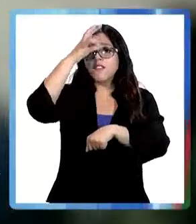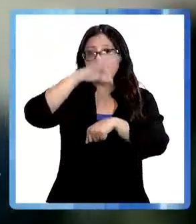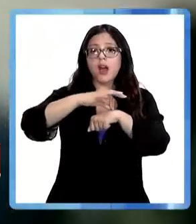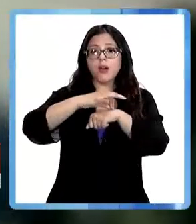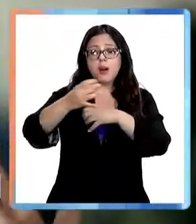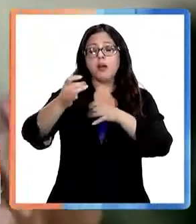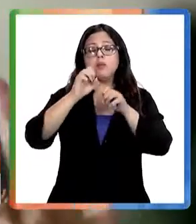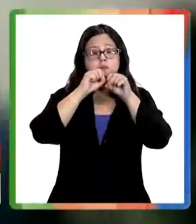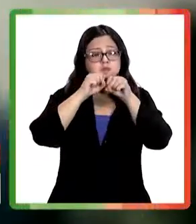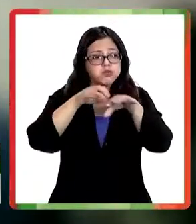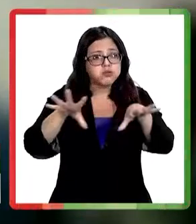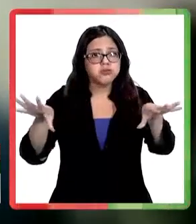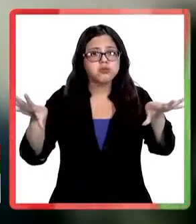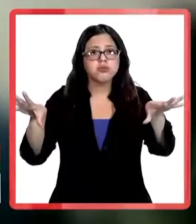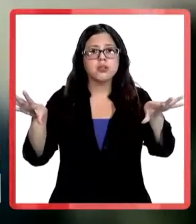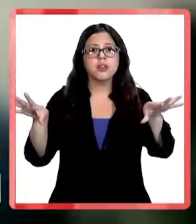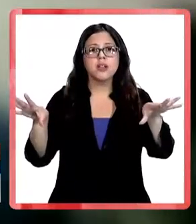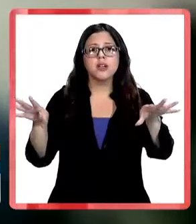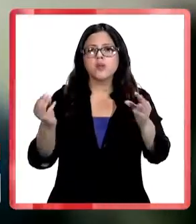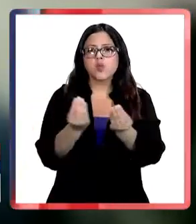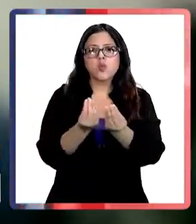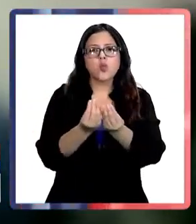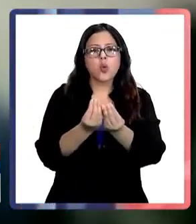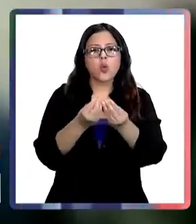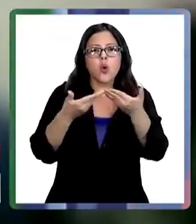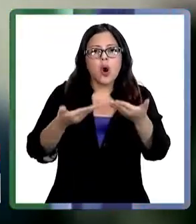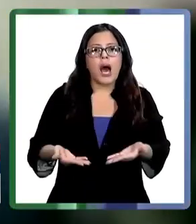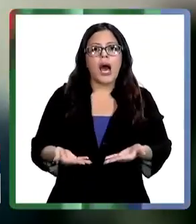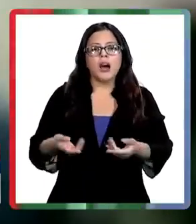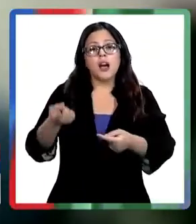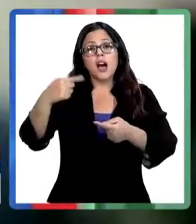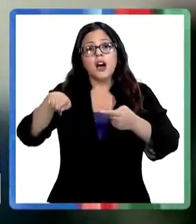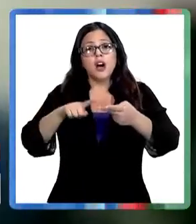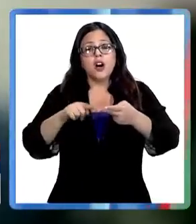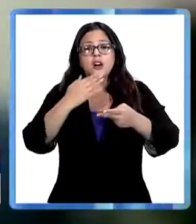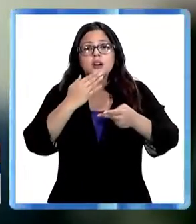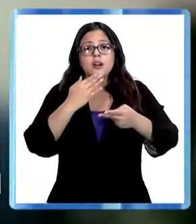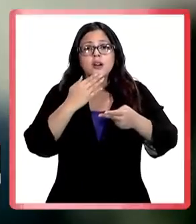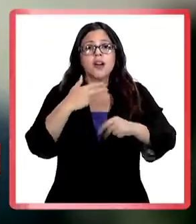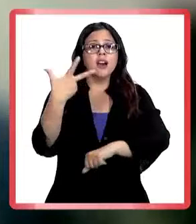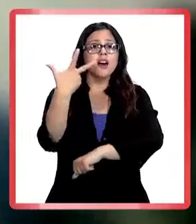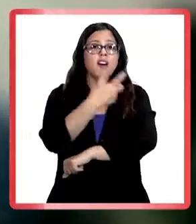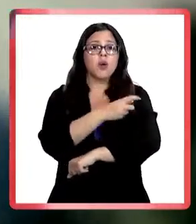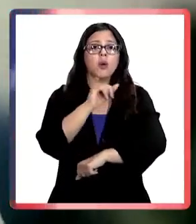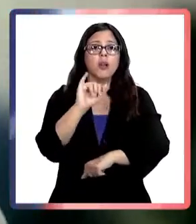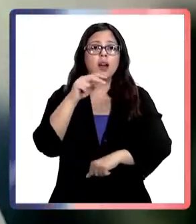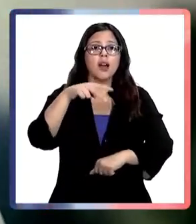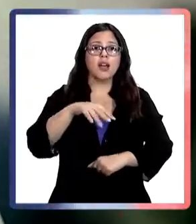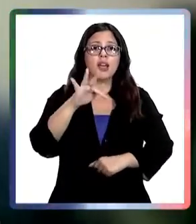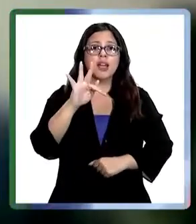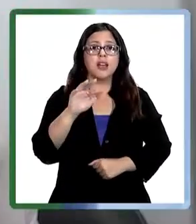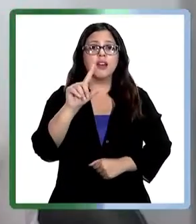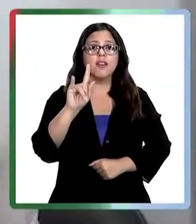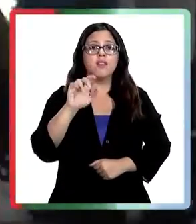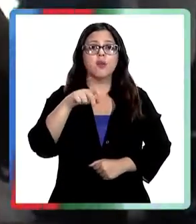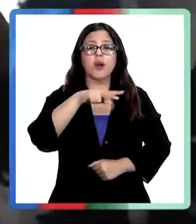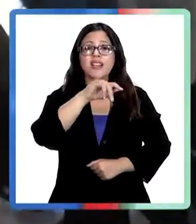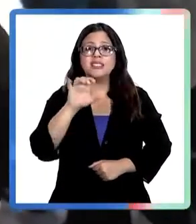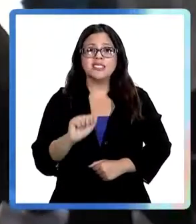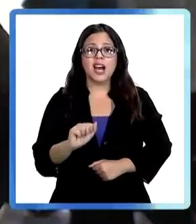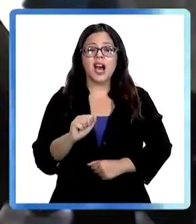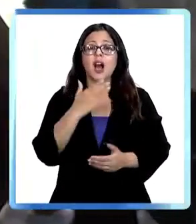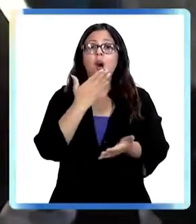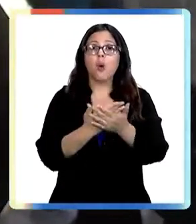esta transmisión altísima que estamos teniendo ahora. Lo otro es que la vacuna influenza nos la pusimos en